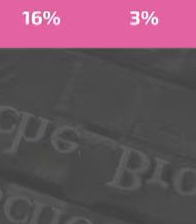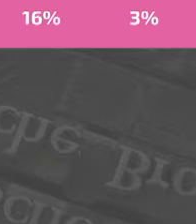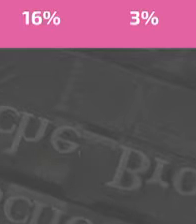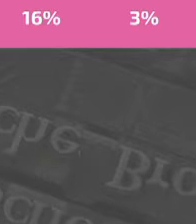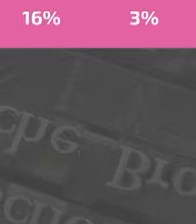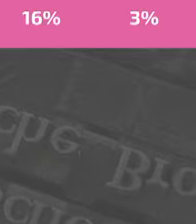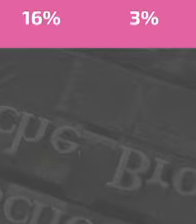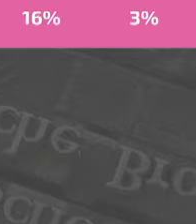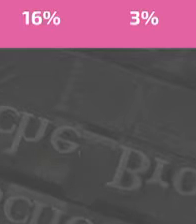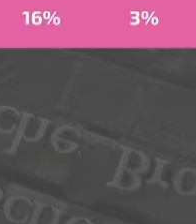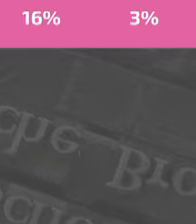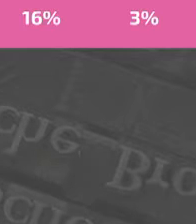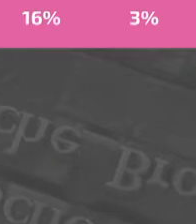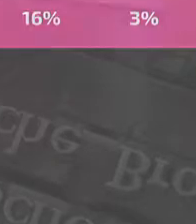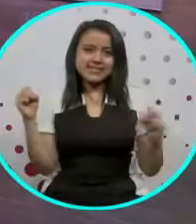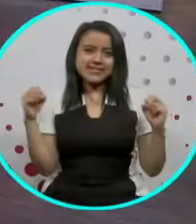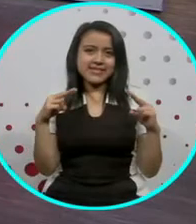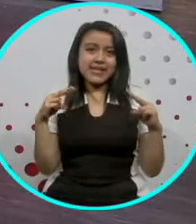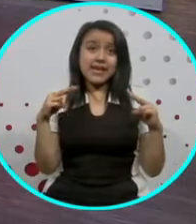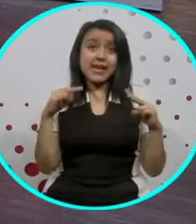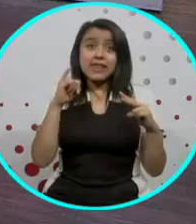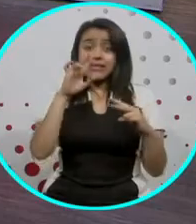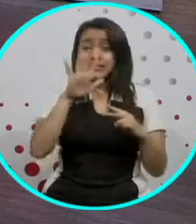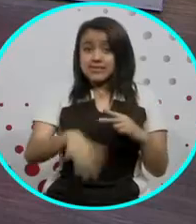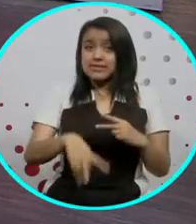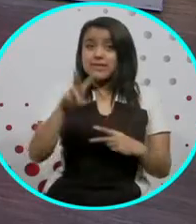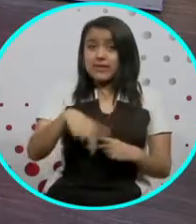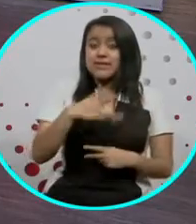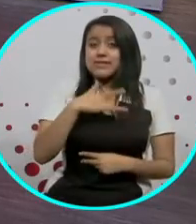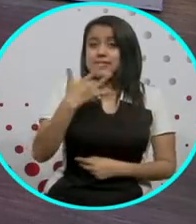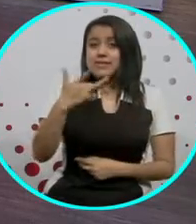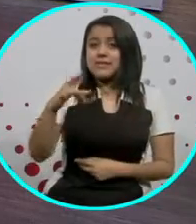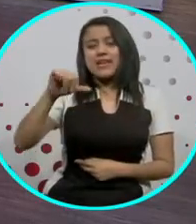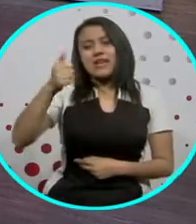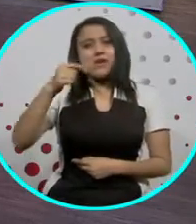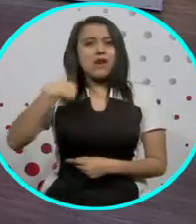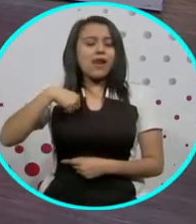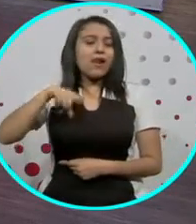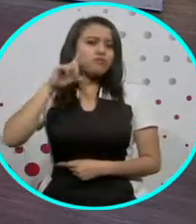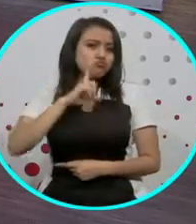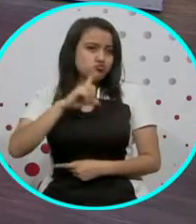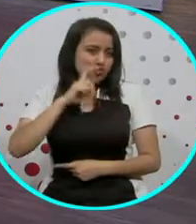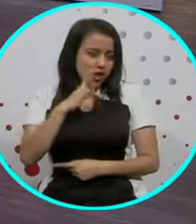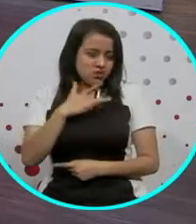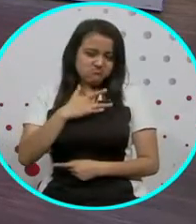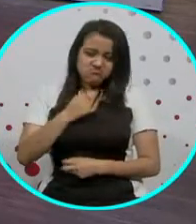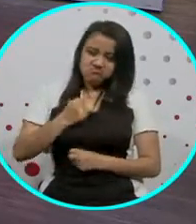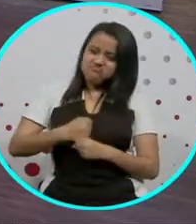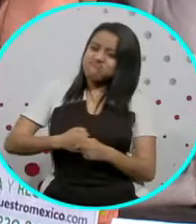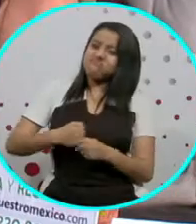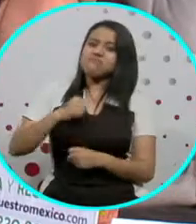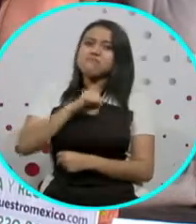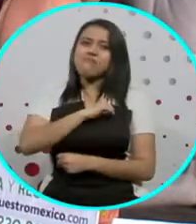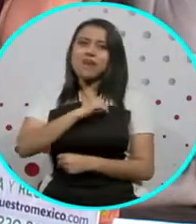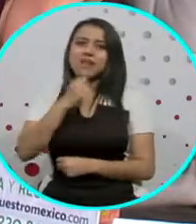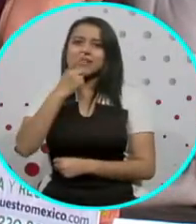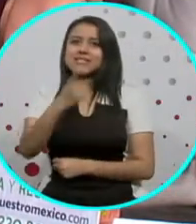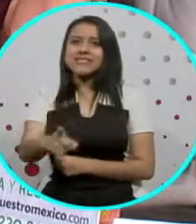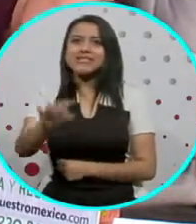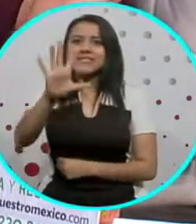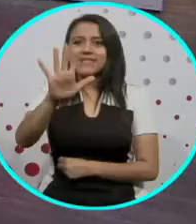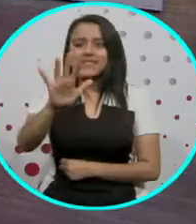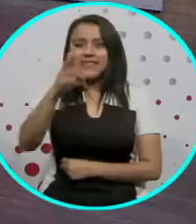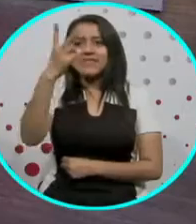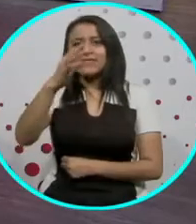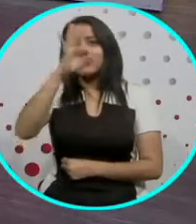decimos que sí. Sí existen. Sí, te enamoras. Y las frías y calculadoras de las mujeres, el